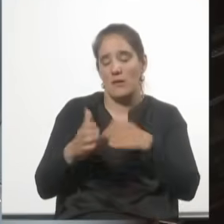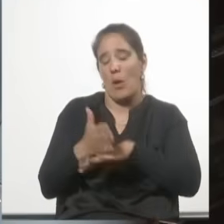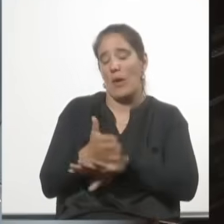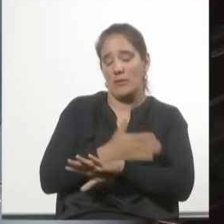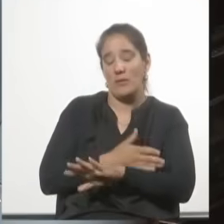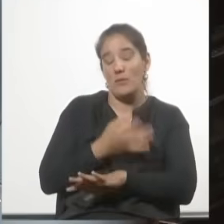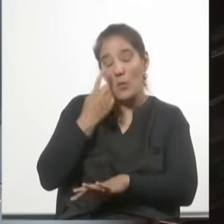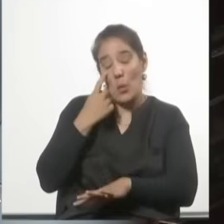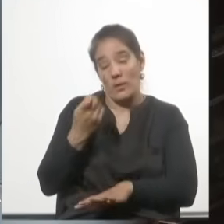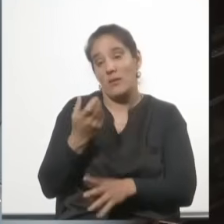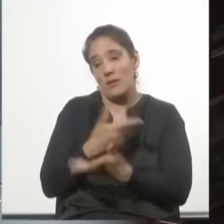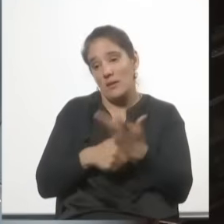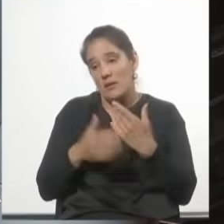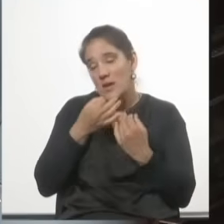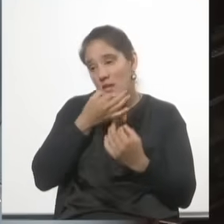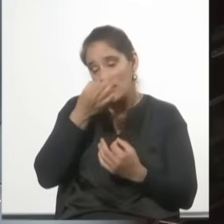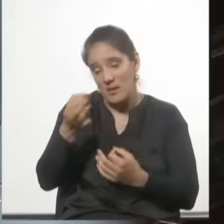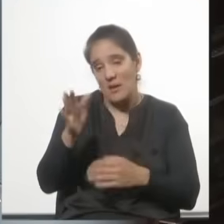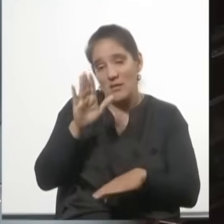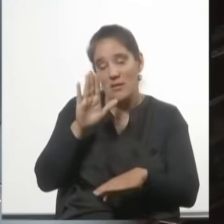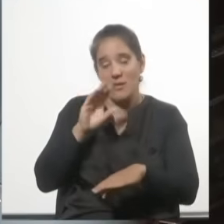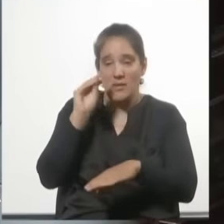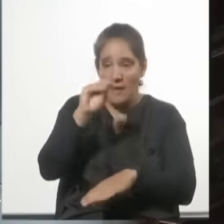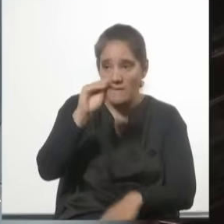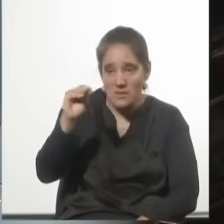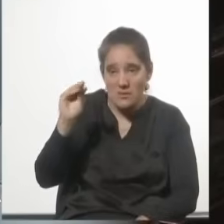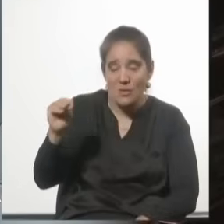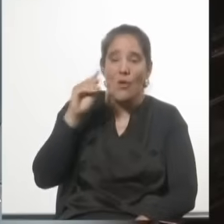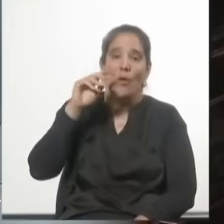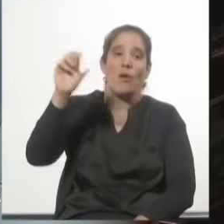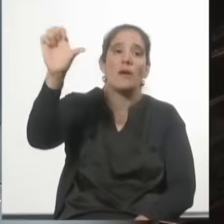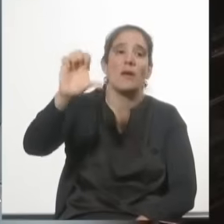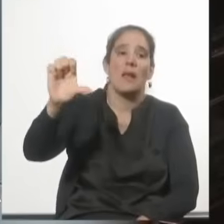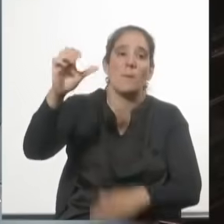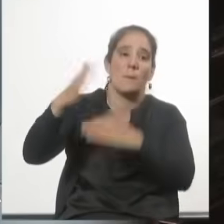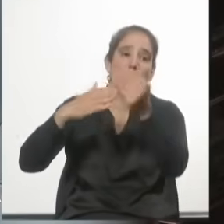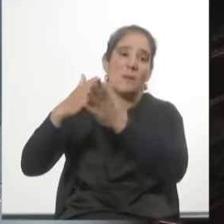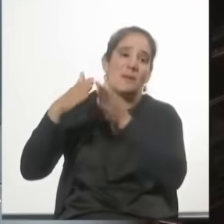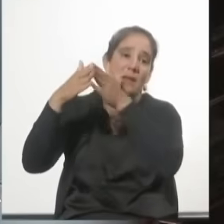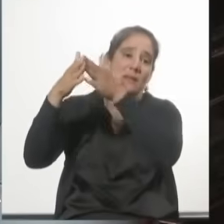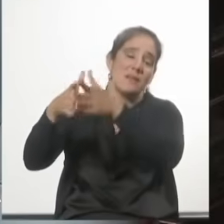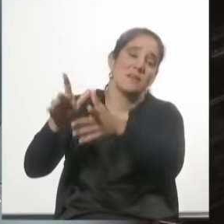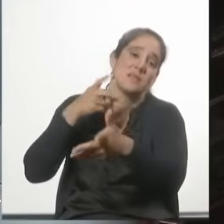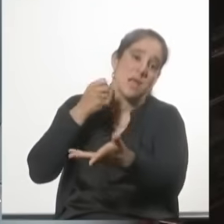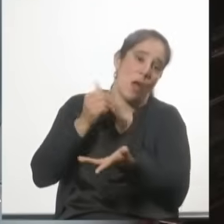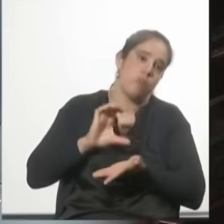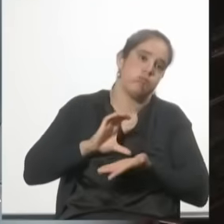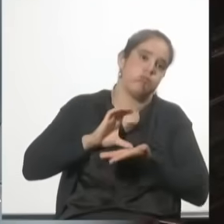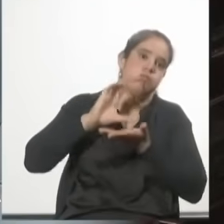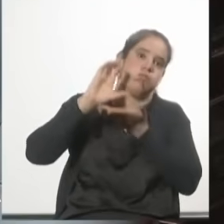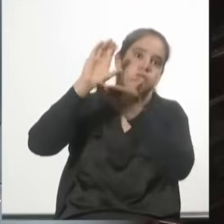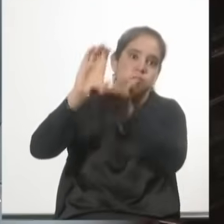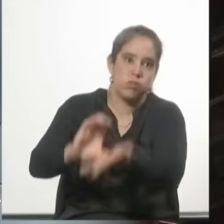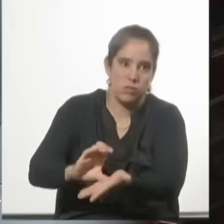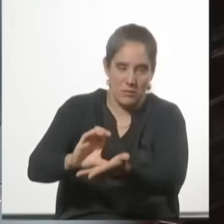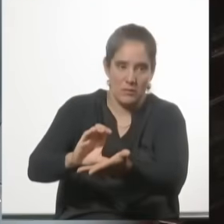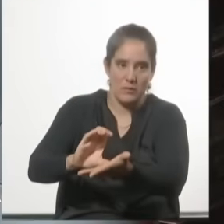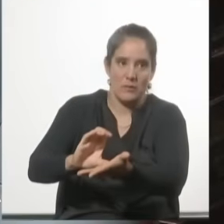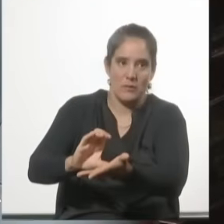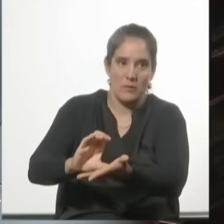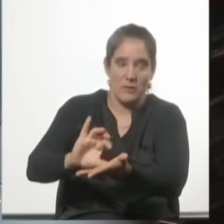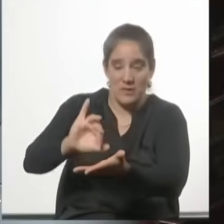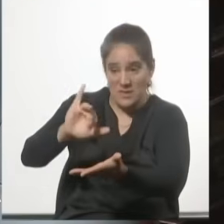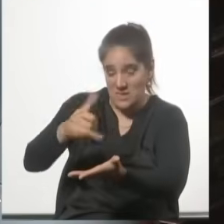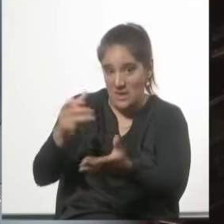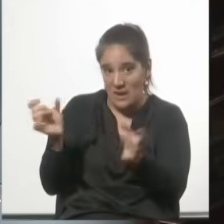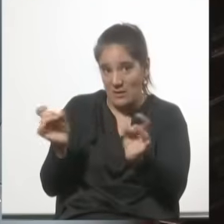se desprende, como fácilmente se advierte, señora presidenta, que el astillero no solo recibió un anticipo financiero del 10% de cada OPB, esto